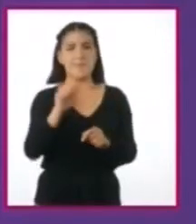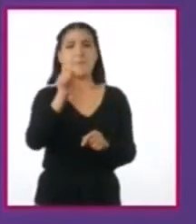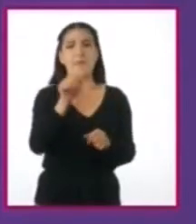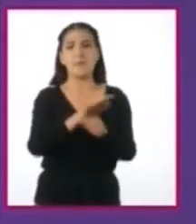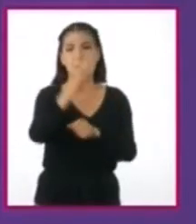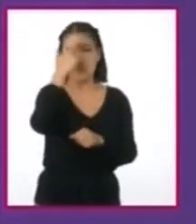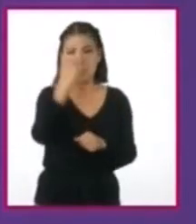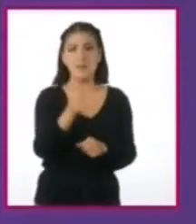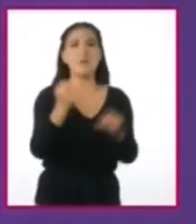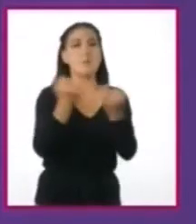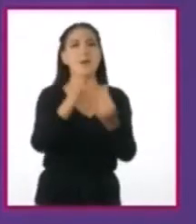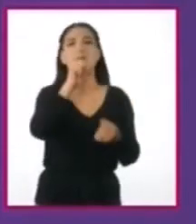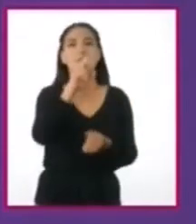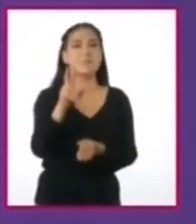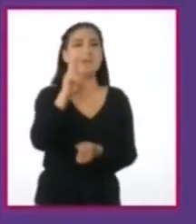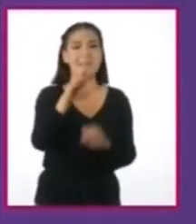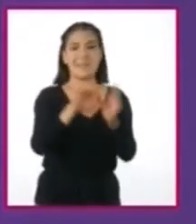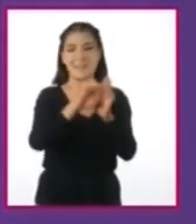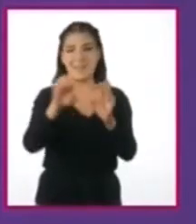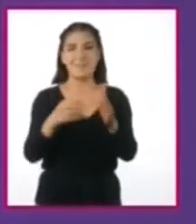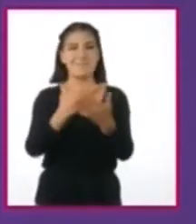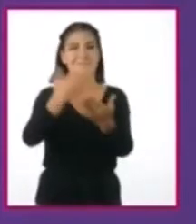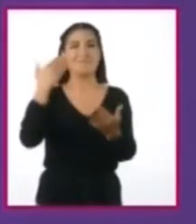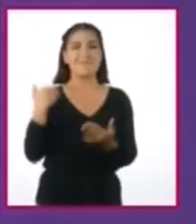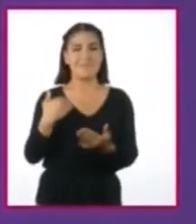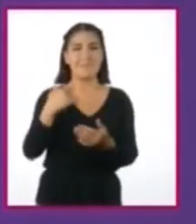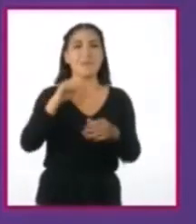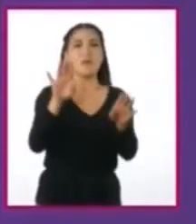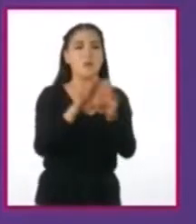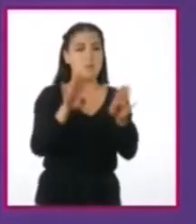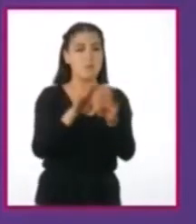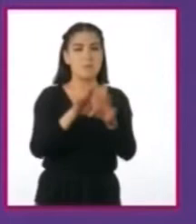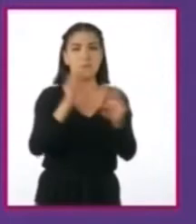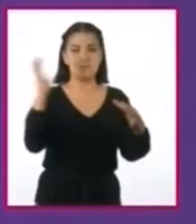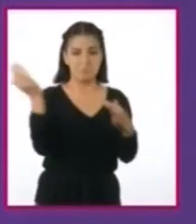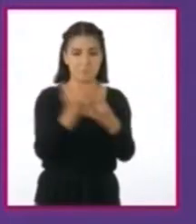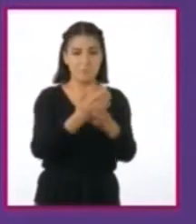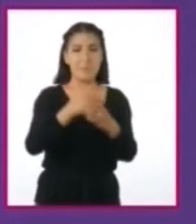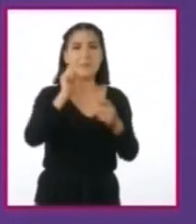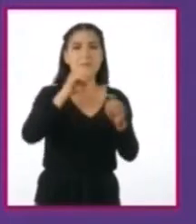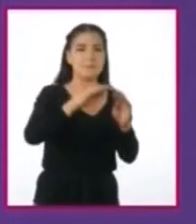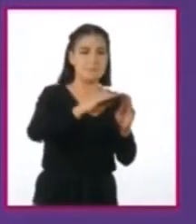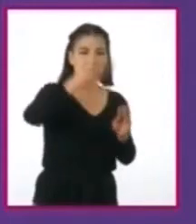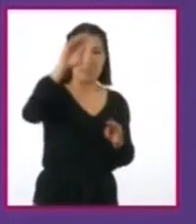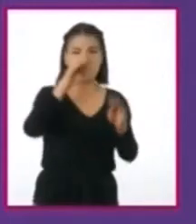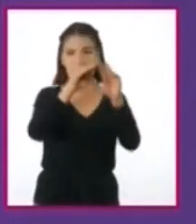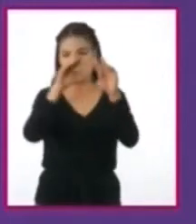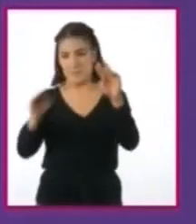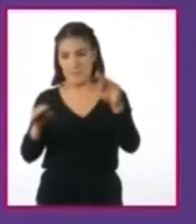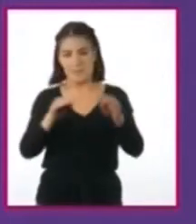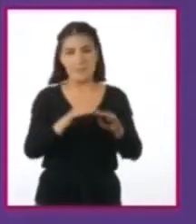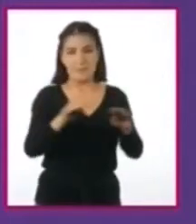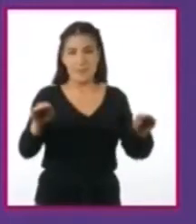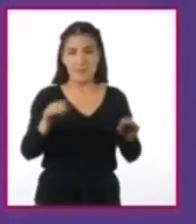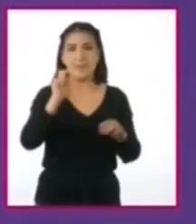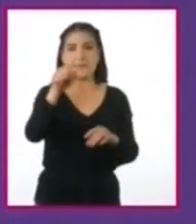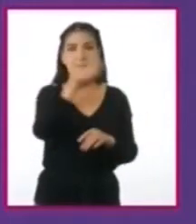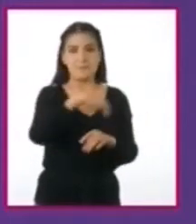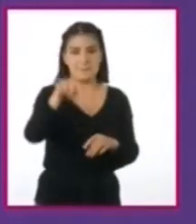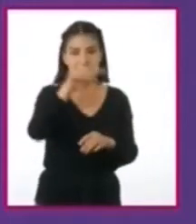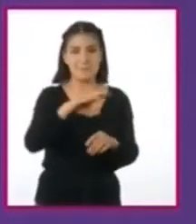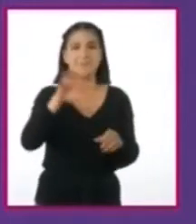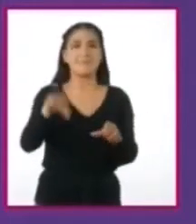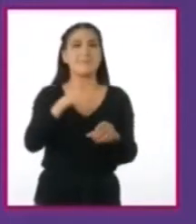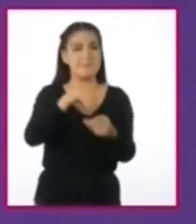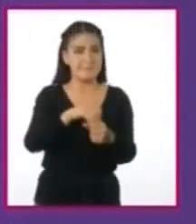así como lo vimos en el ejemplo anterior, es la división de las medidas de los lados del triángulo mayor entre las medidas del triángulo